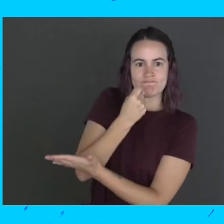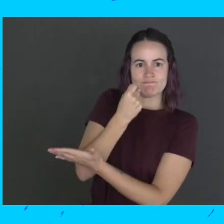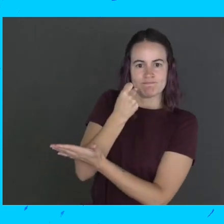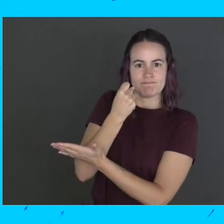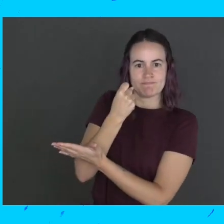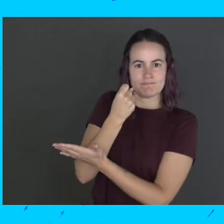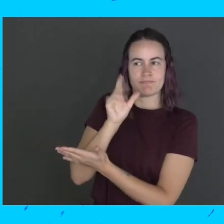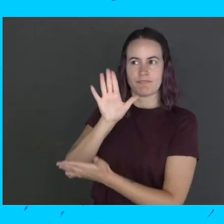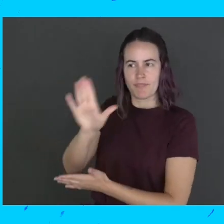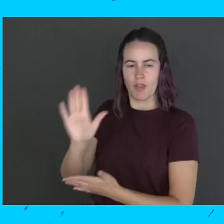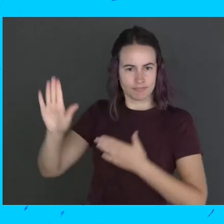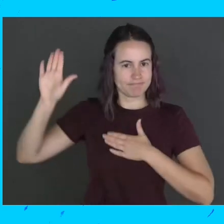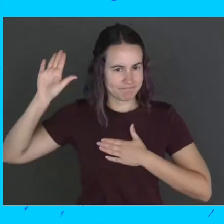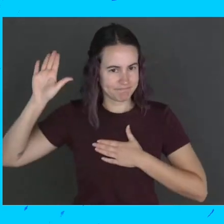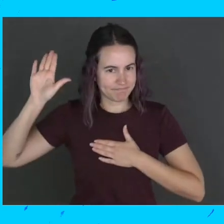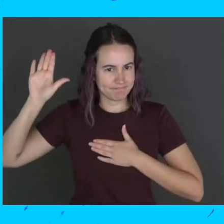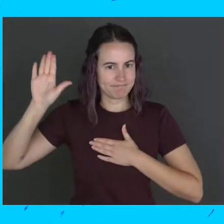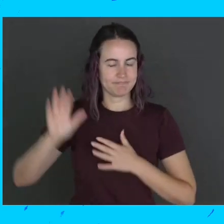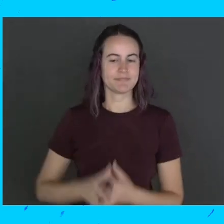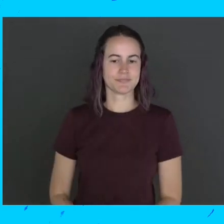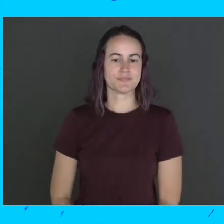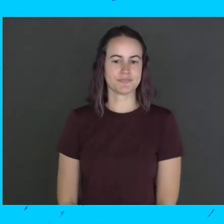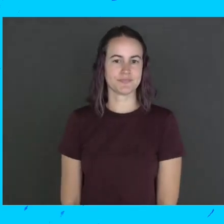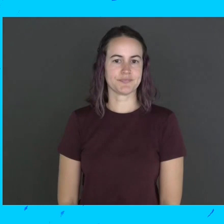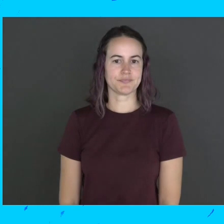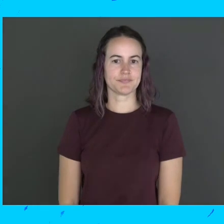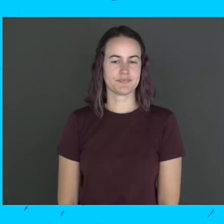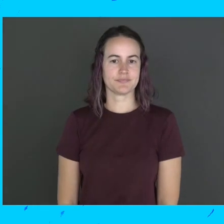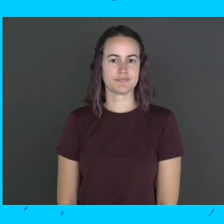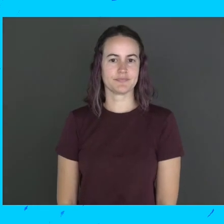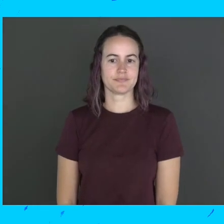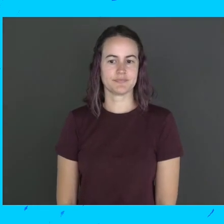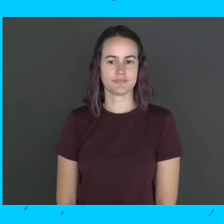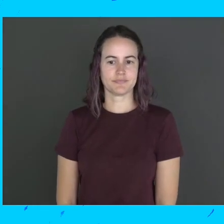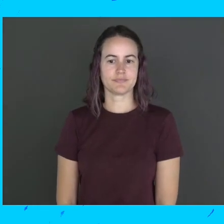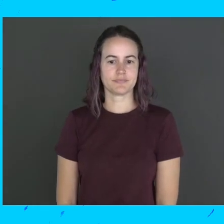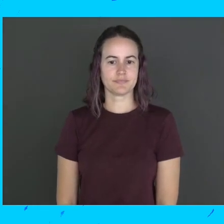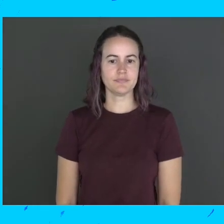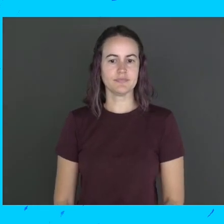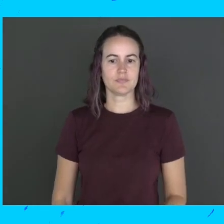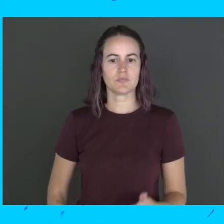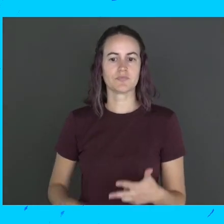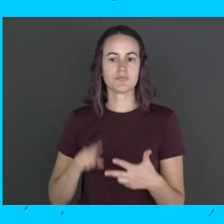priorizó la implementación de esta estrategia. Y la estrategia